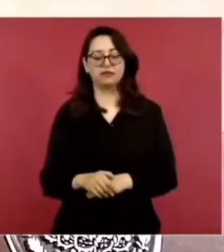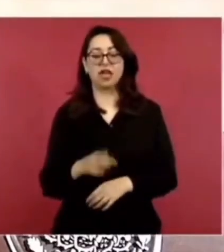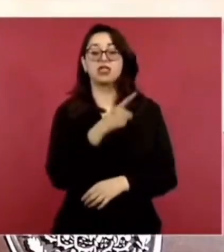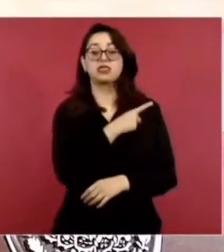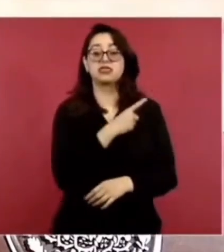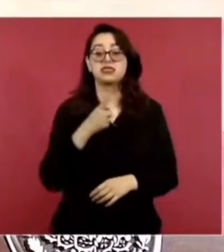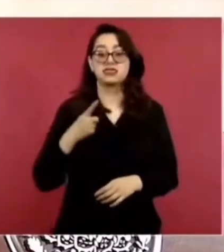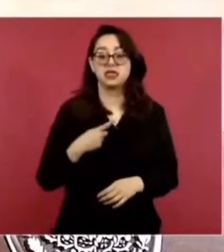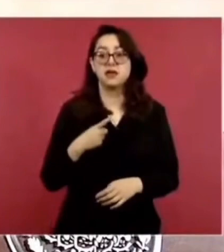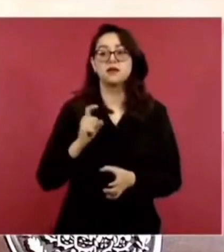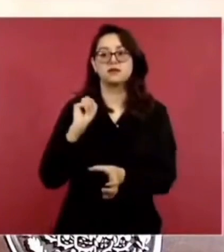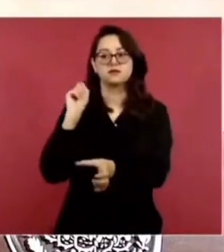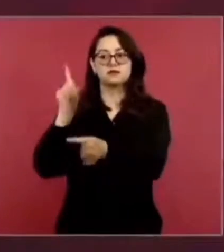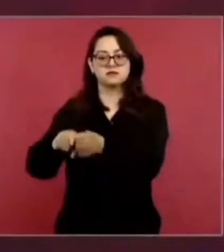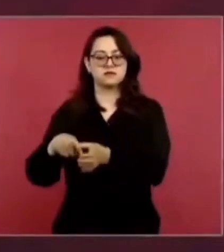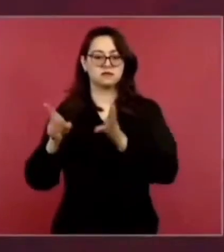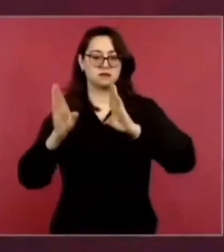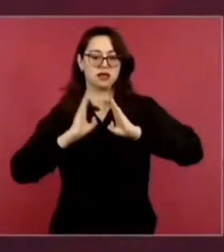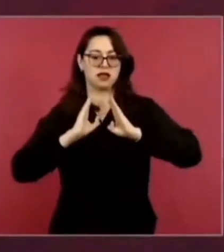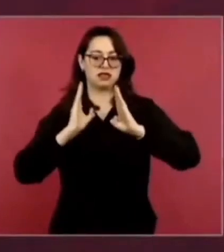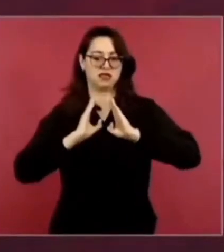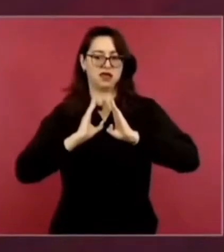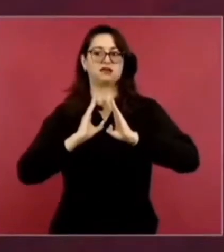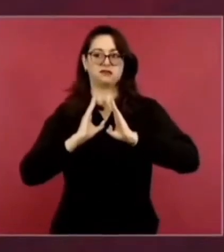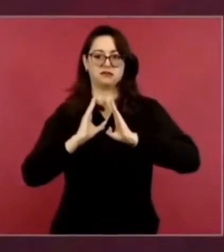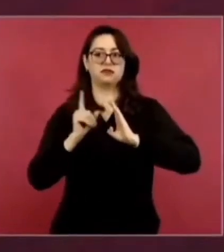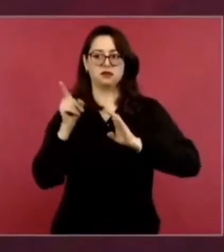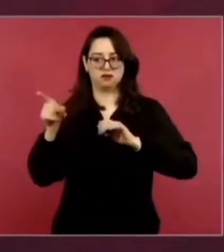y no es militarizar.